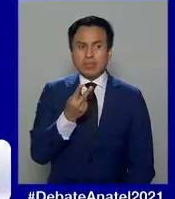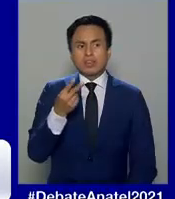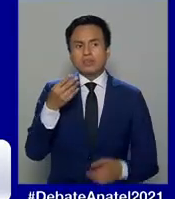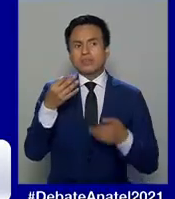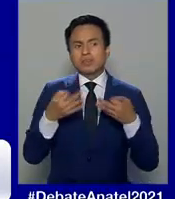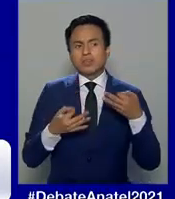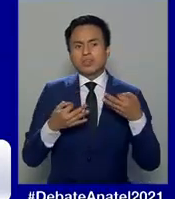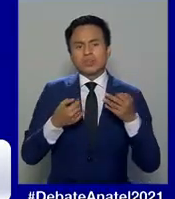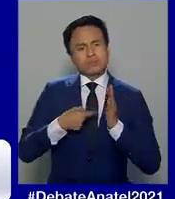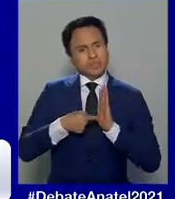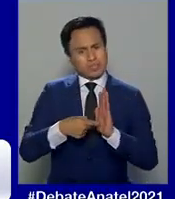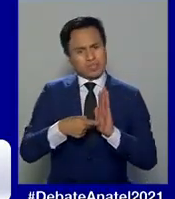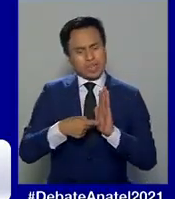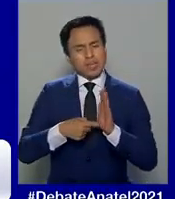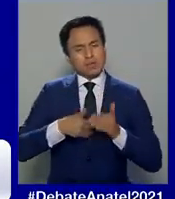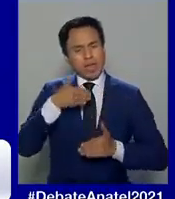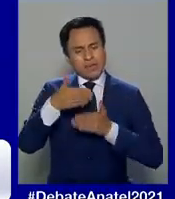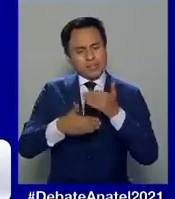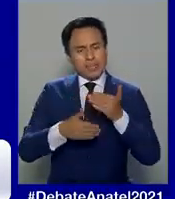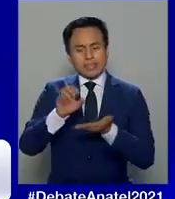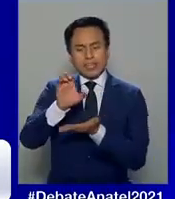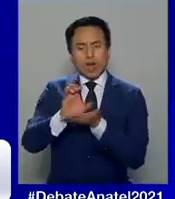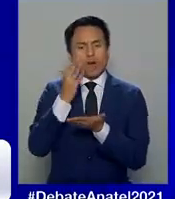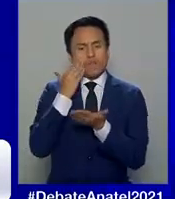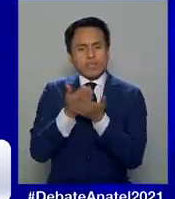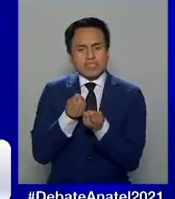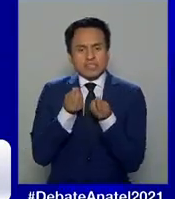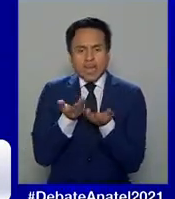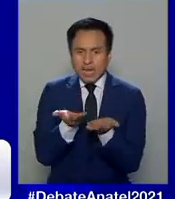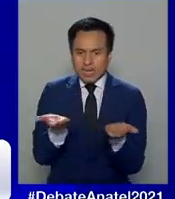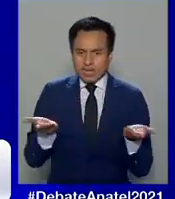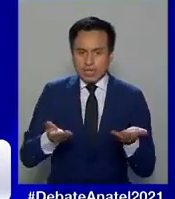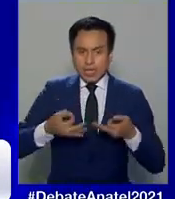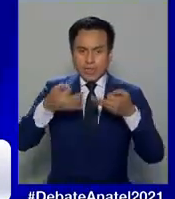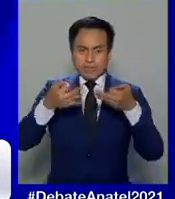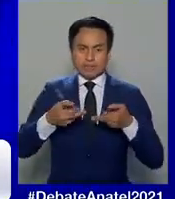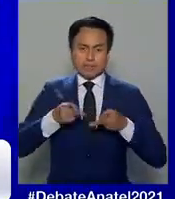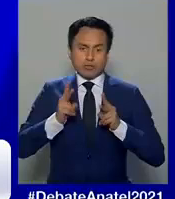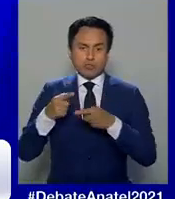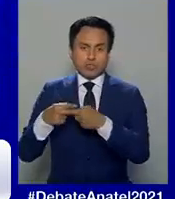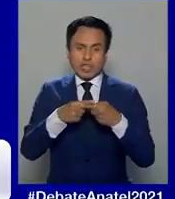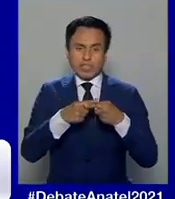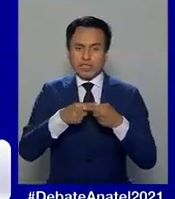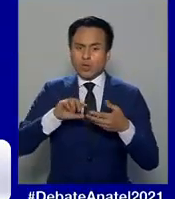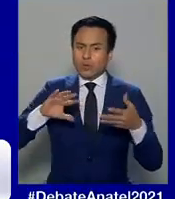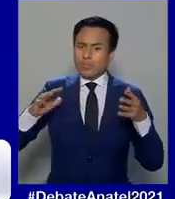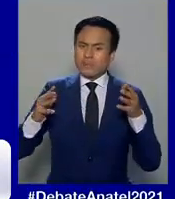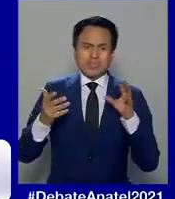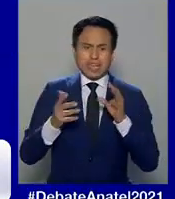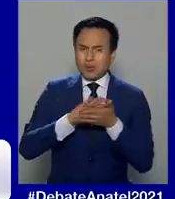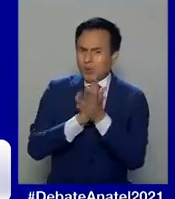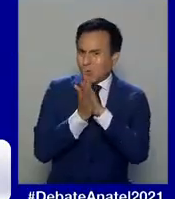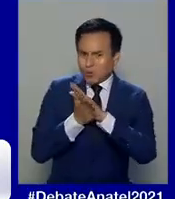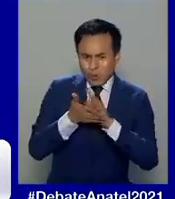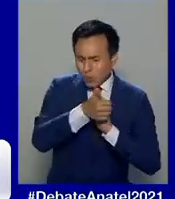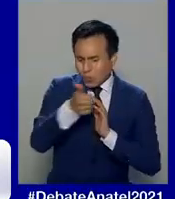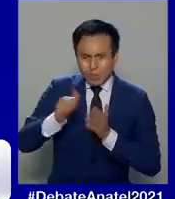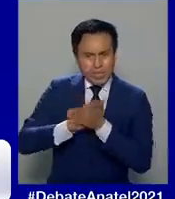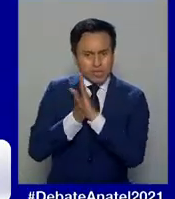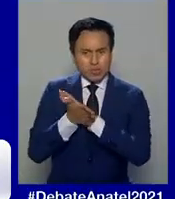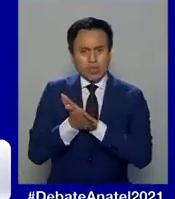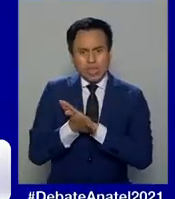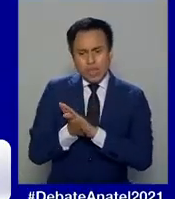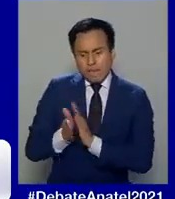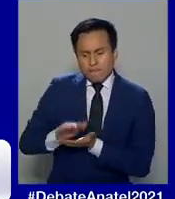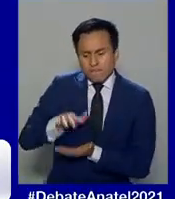justamente lo que nosotros hemos planteado. Queremos avanzar hacia un estado de bienestar que garantice derechos sociales universales en donde no dependa del tamaño de la